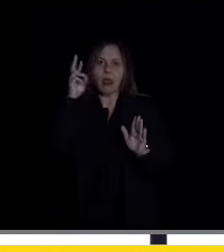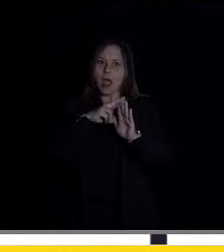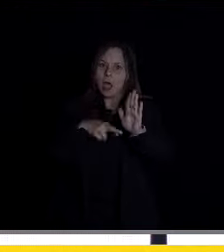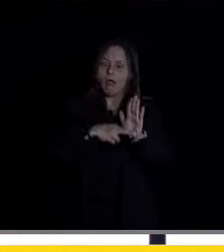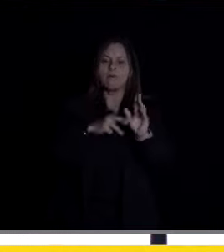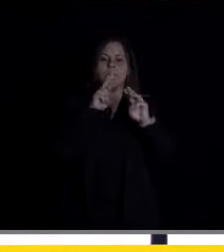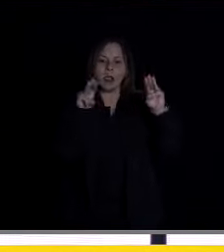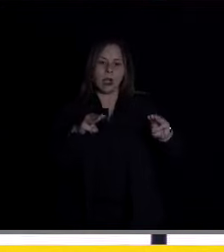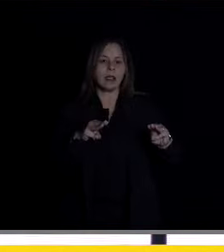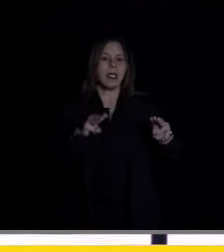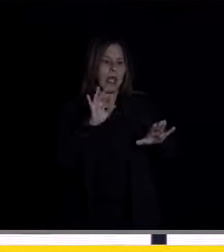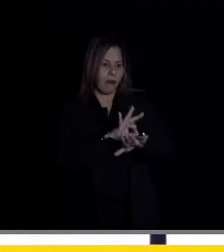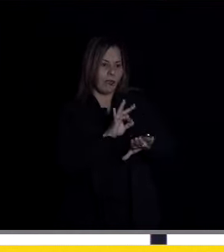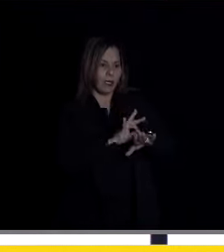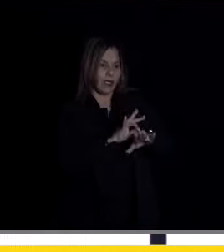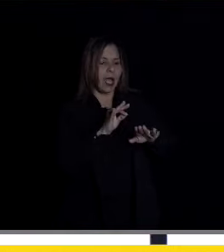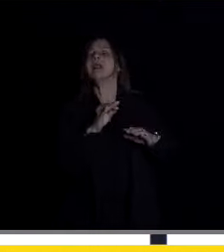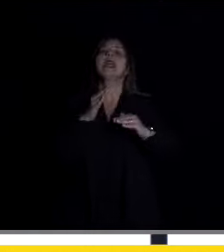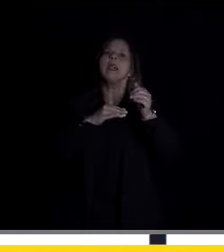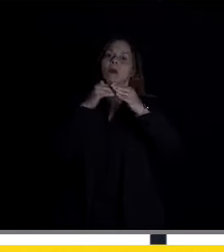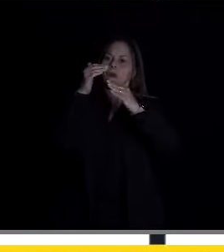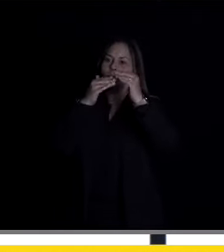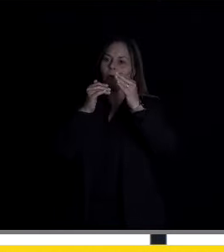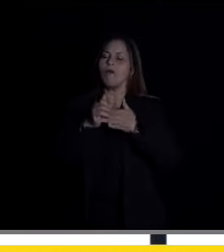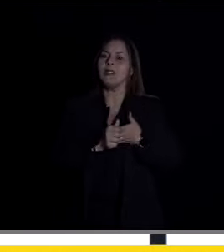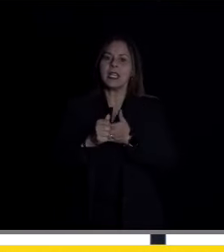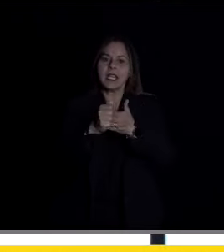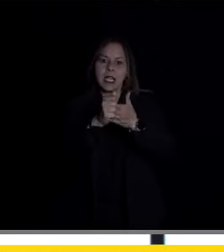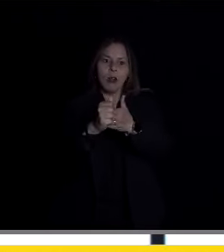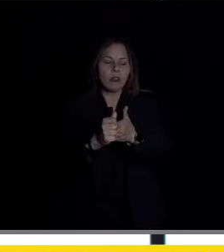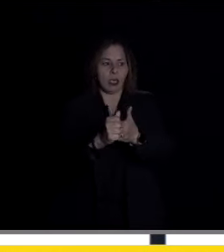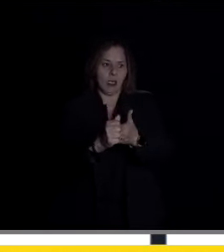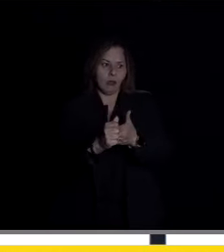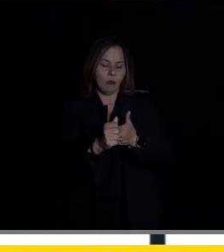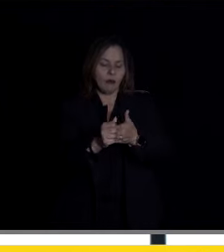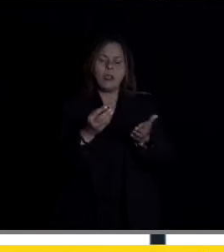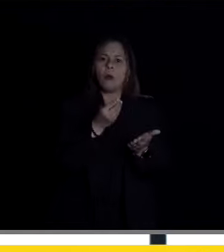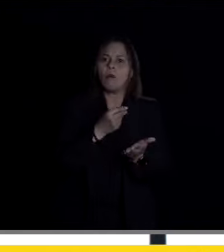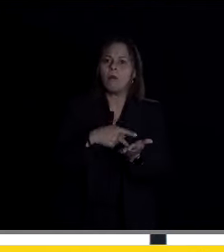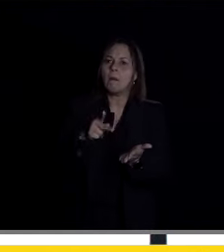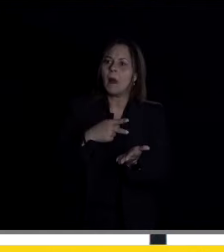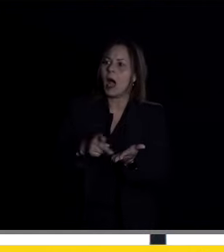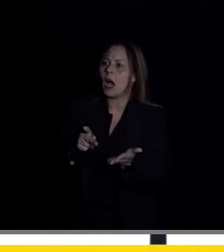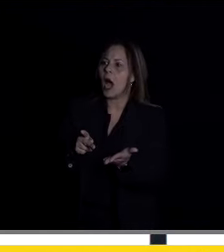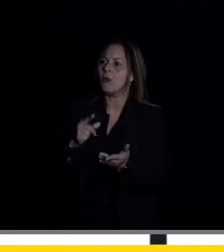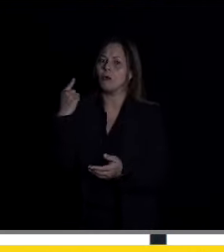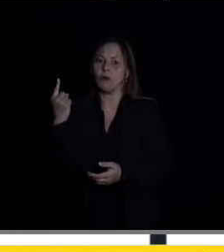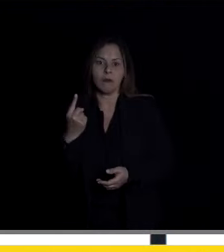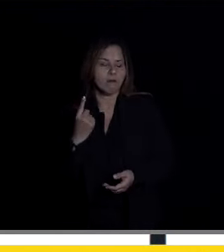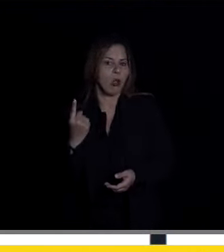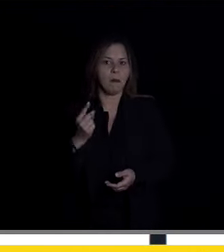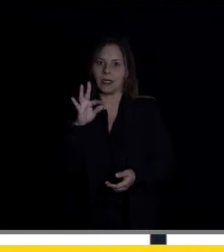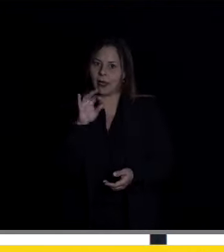de Recuperación y Reconstrucción, dirige los proyectos de construcción. Estos son financiados no solamente con fondos de FEMA, sino